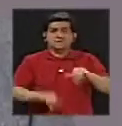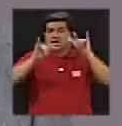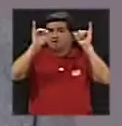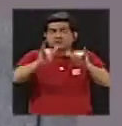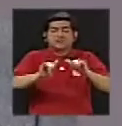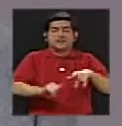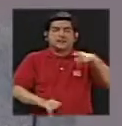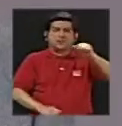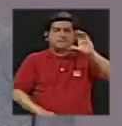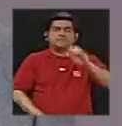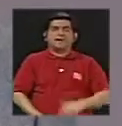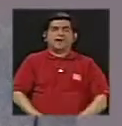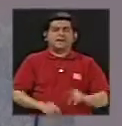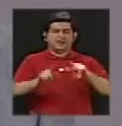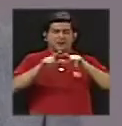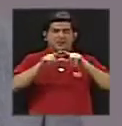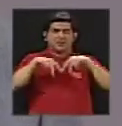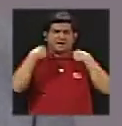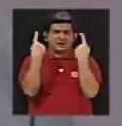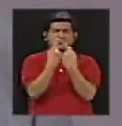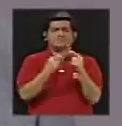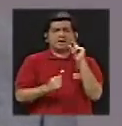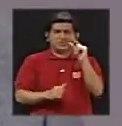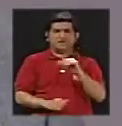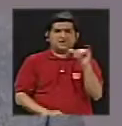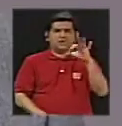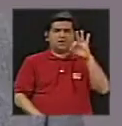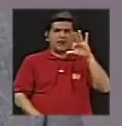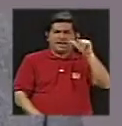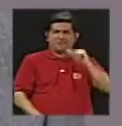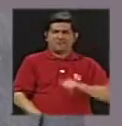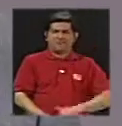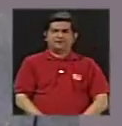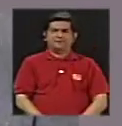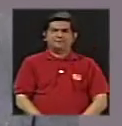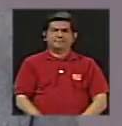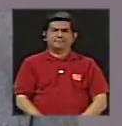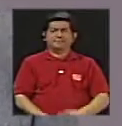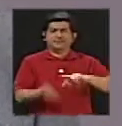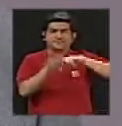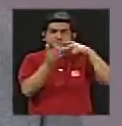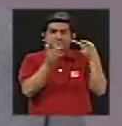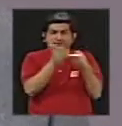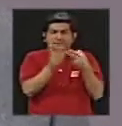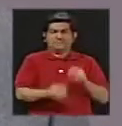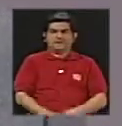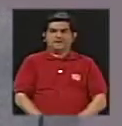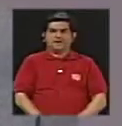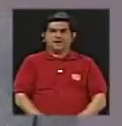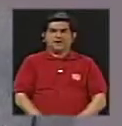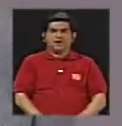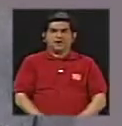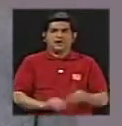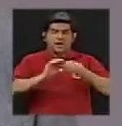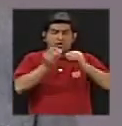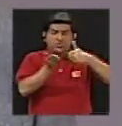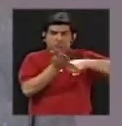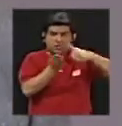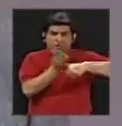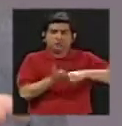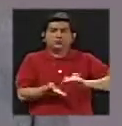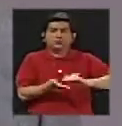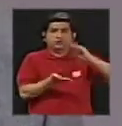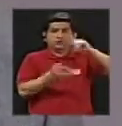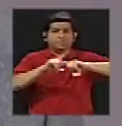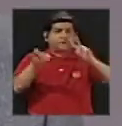El PAC es un partido muy pequeño, el Frente Amplio es un partido muy, muy pequeño. Es decir, electoralmente crecen, pero